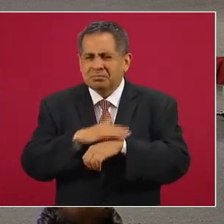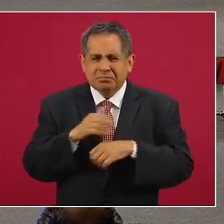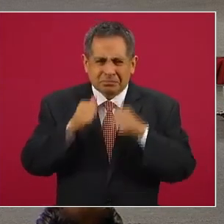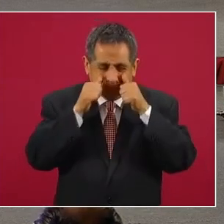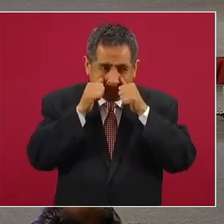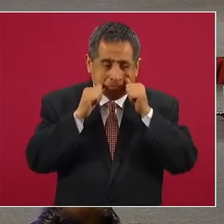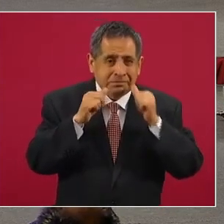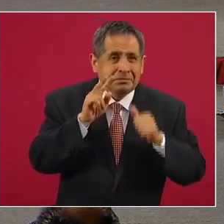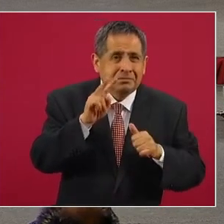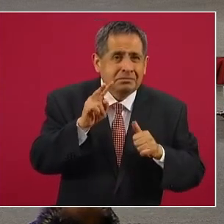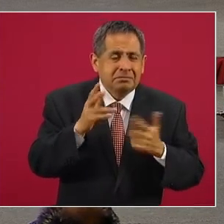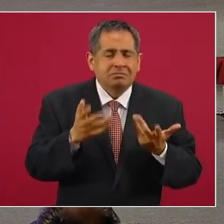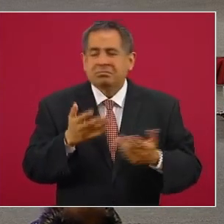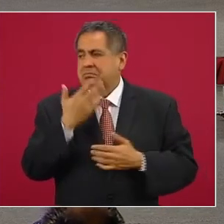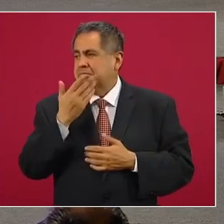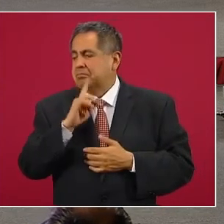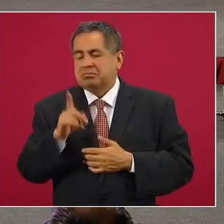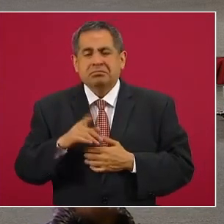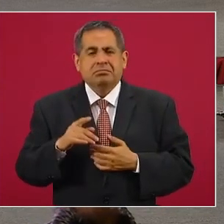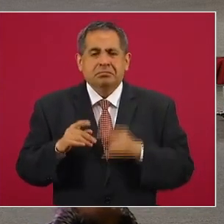No alcanzo a ver.